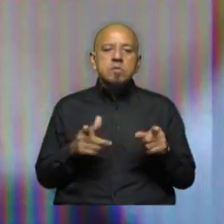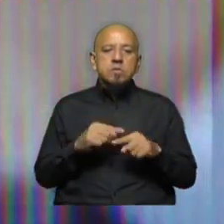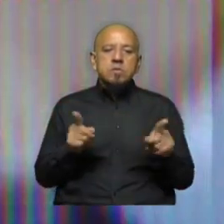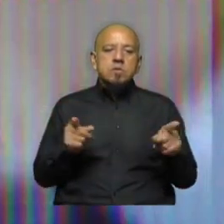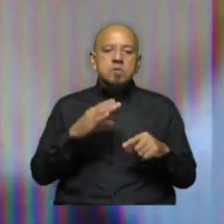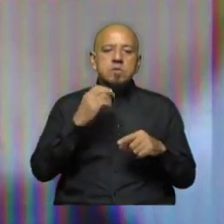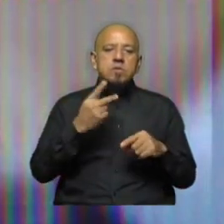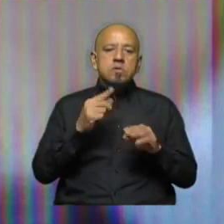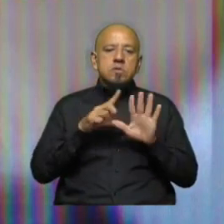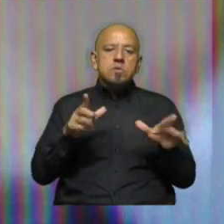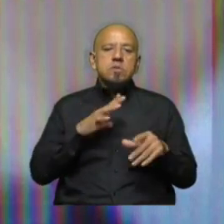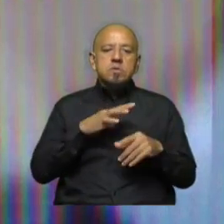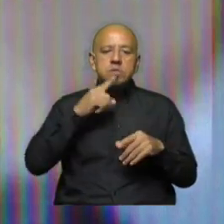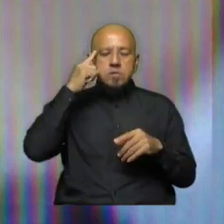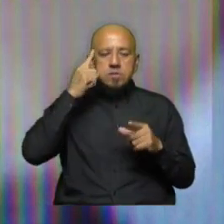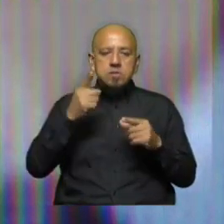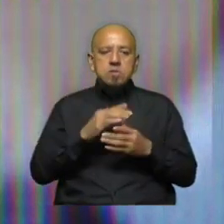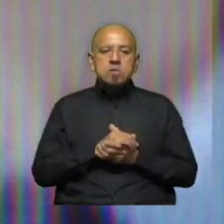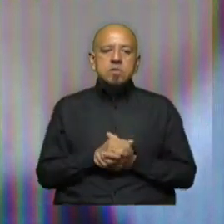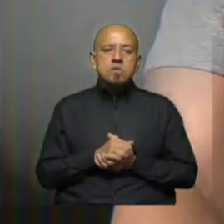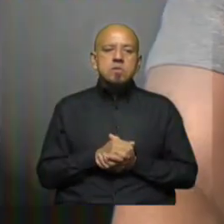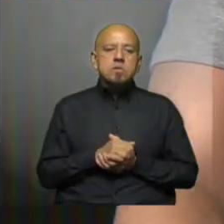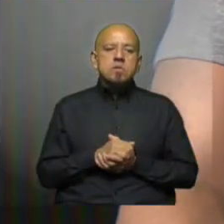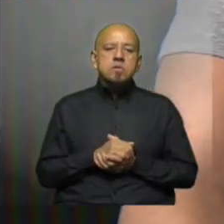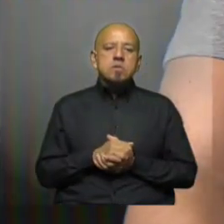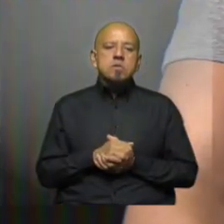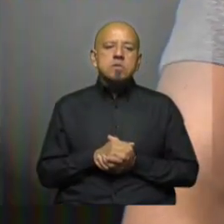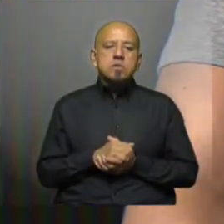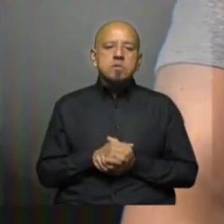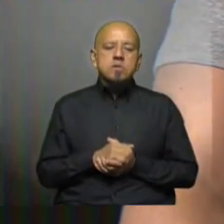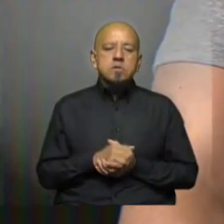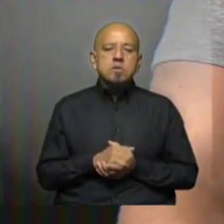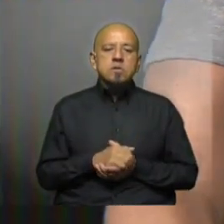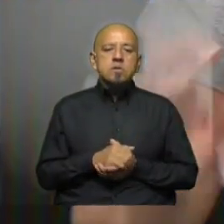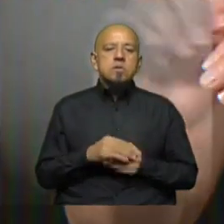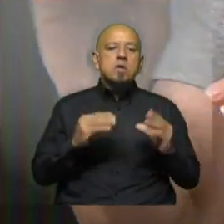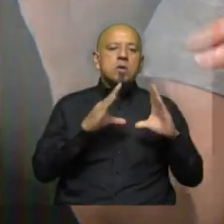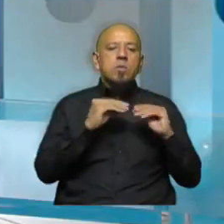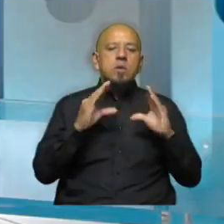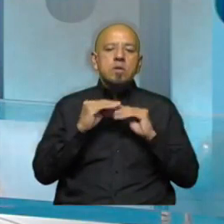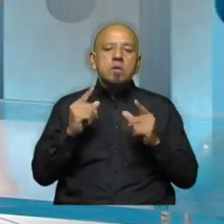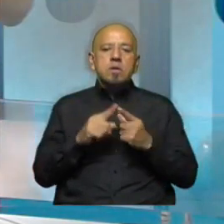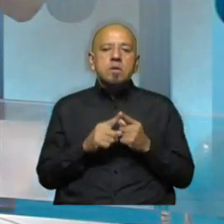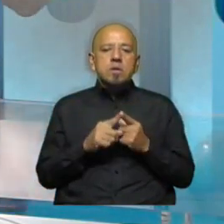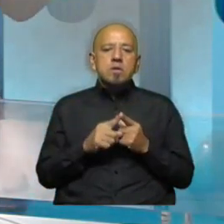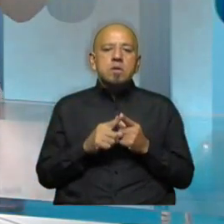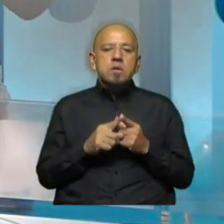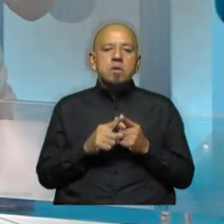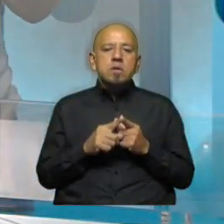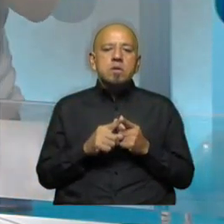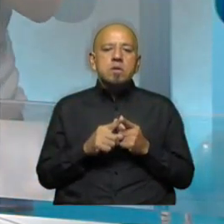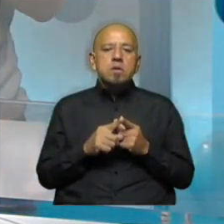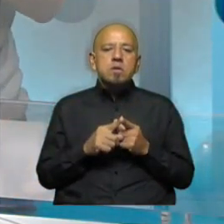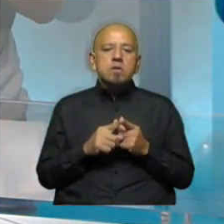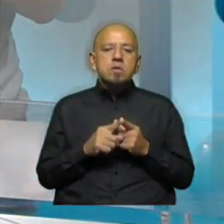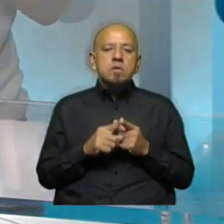27 deportistas, capaz que sí, habría que pensar. Bueno, contanos, yo le iba a preguntar un poco en cuanto a la cooperativa. Aguantemos un porque antes, porque sí. Están planeando